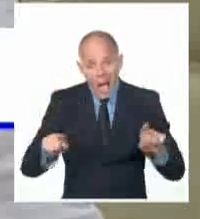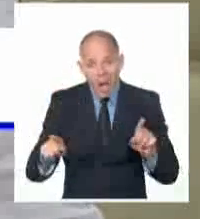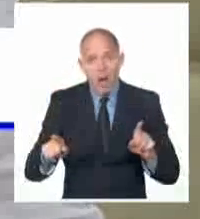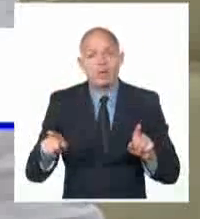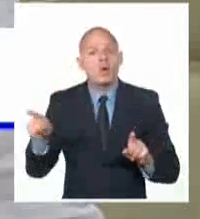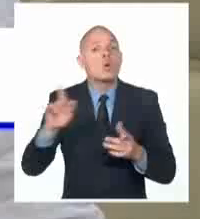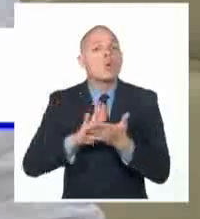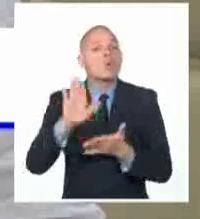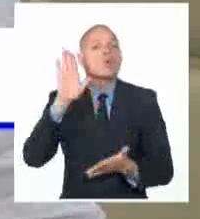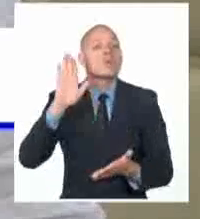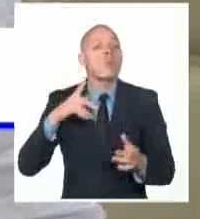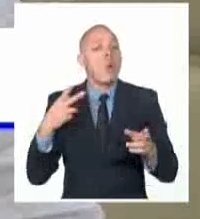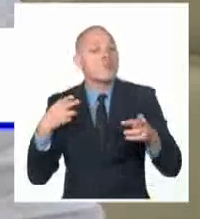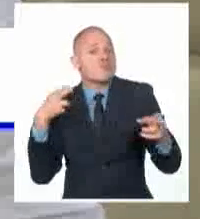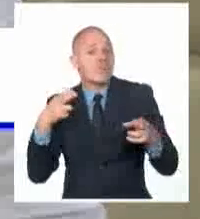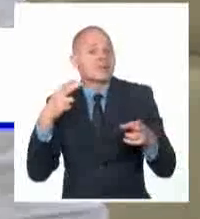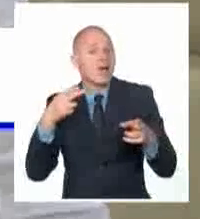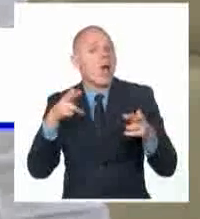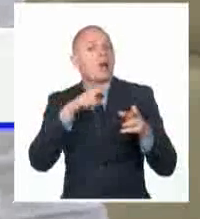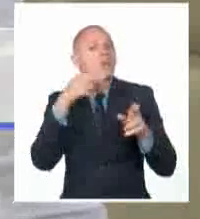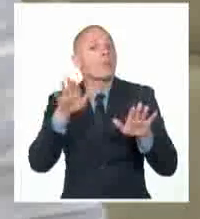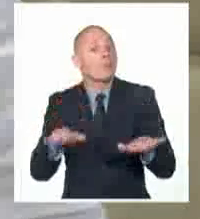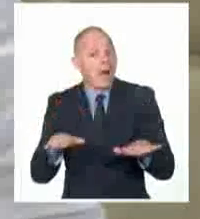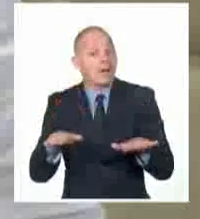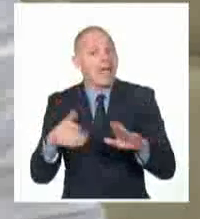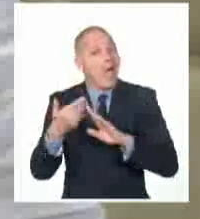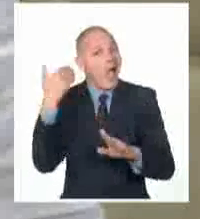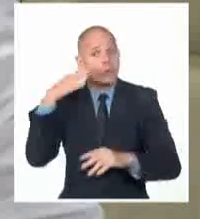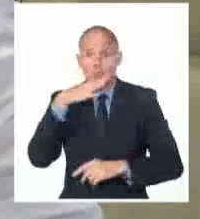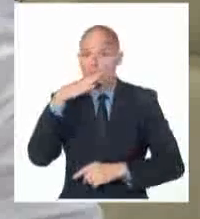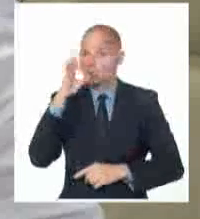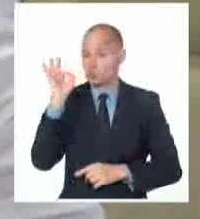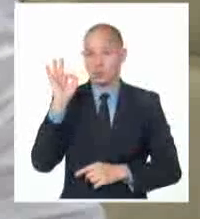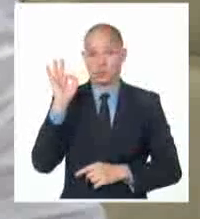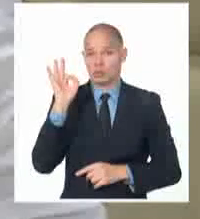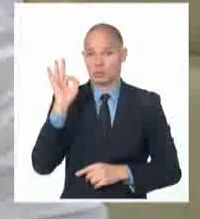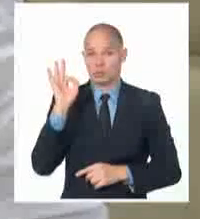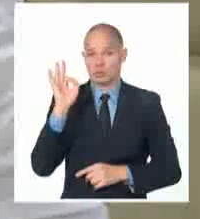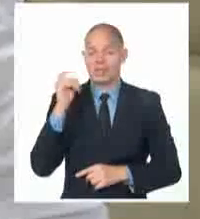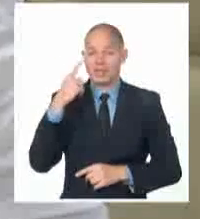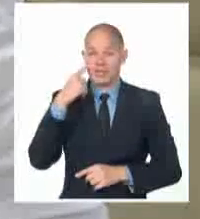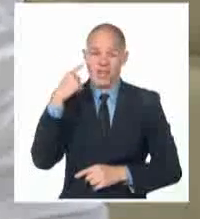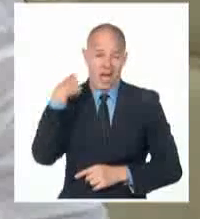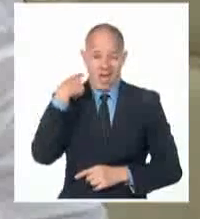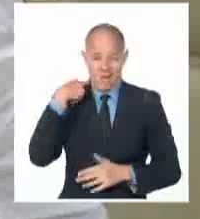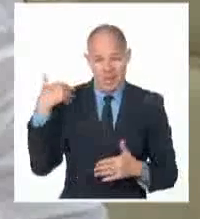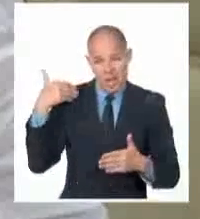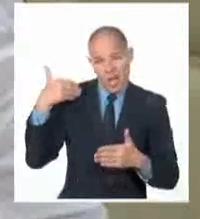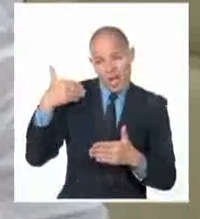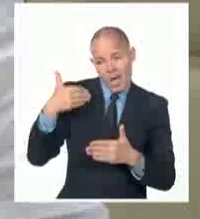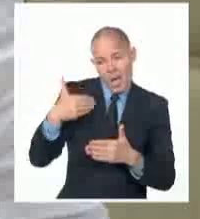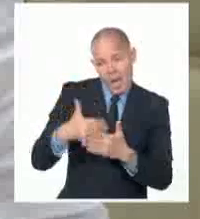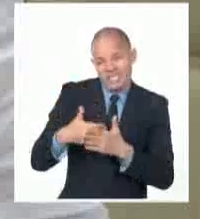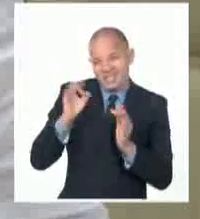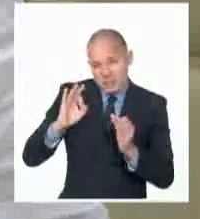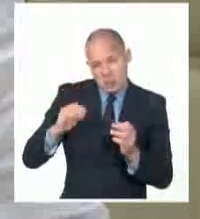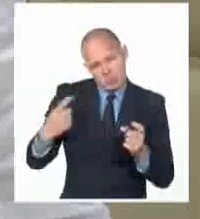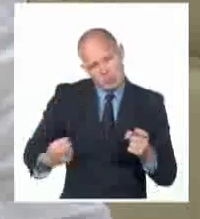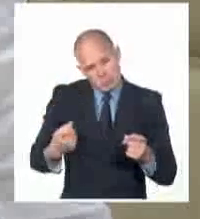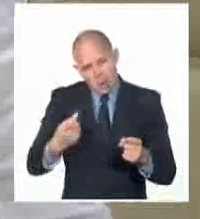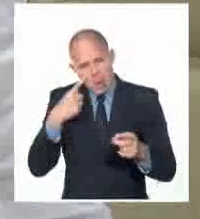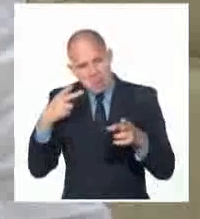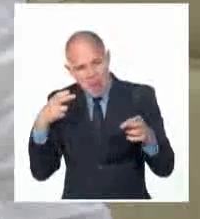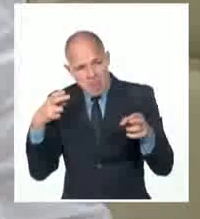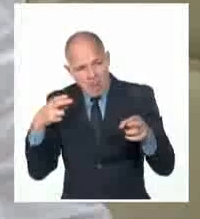a un punto que nunca habían experimentado en los diálogos, a un cese al fuego que sigue con una